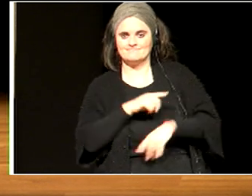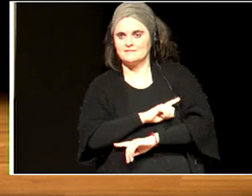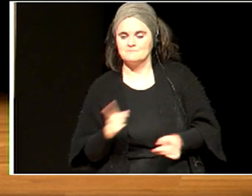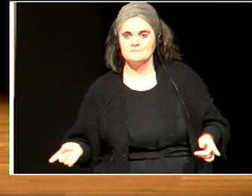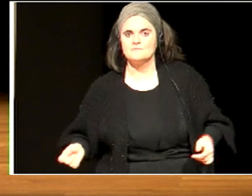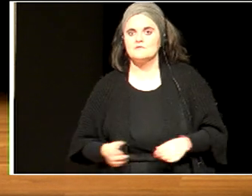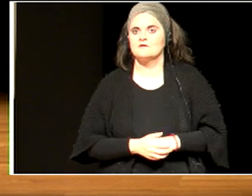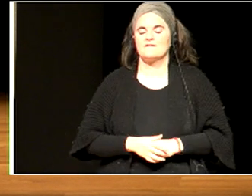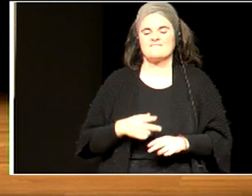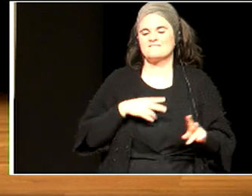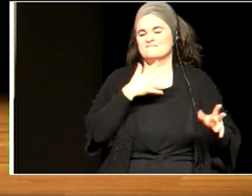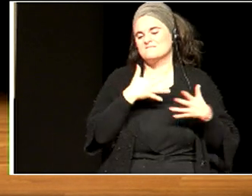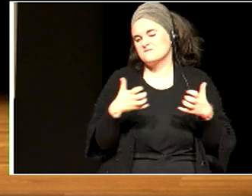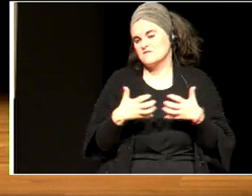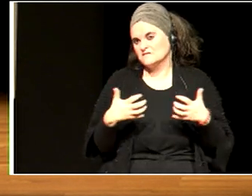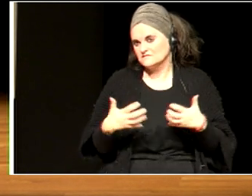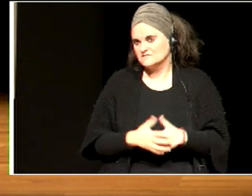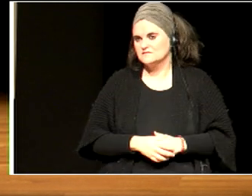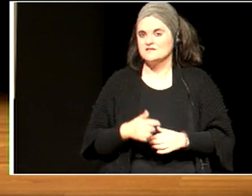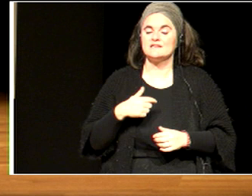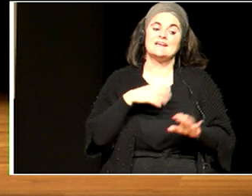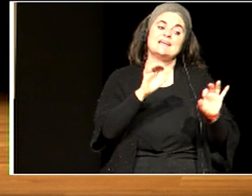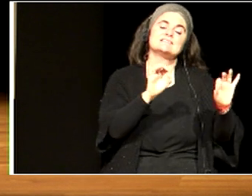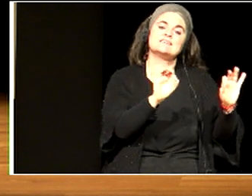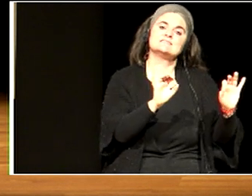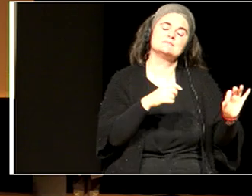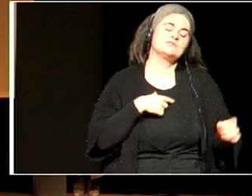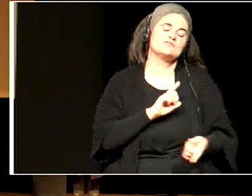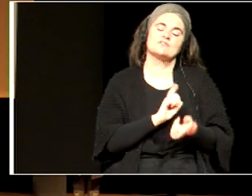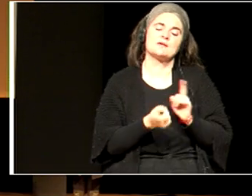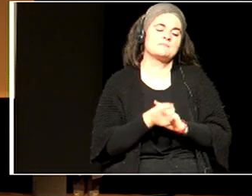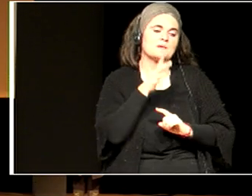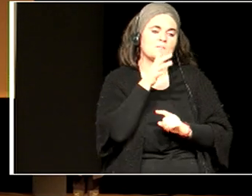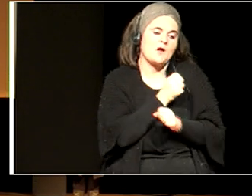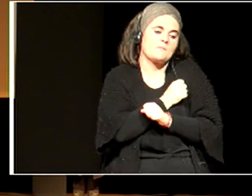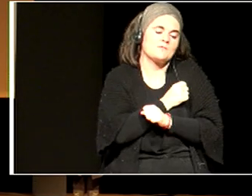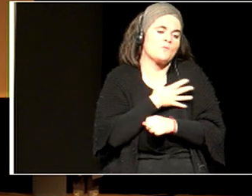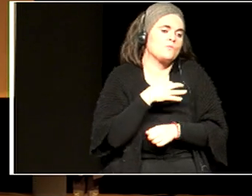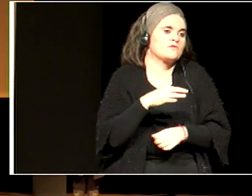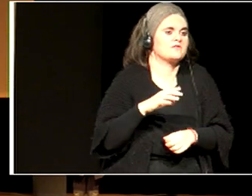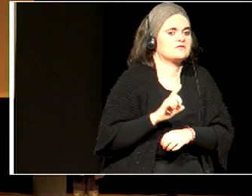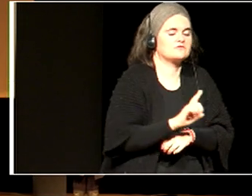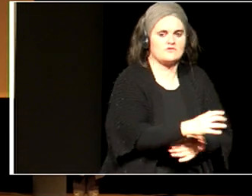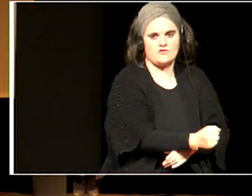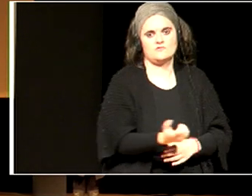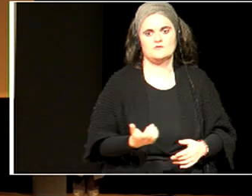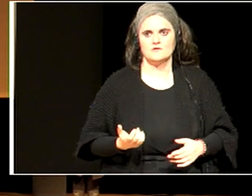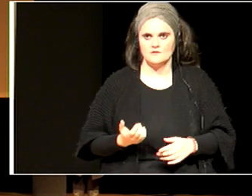tipo de cosas es así pero yo lo cambiaré porque el amor lo puede todo corintios 1